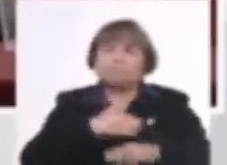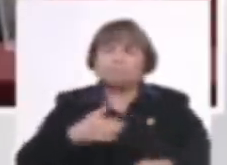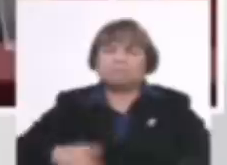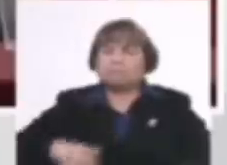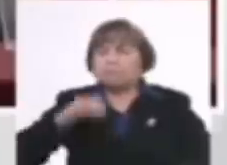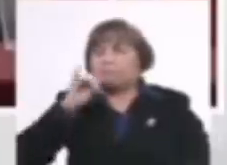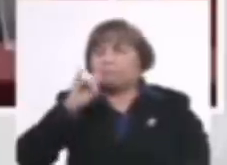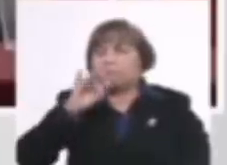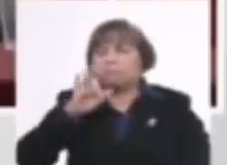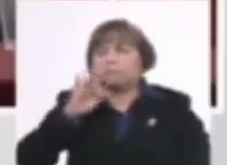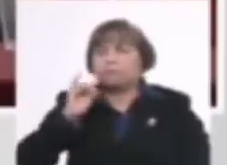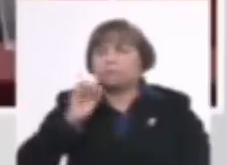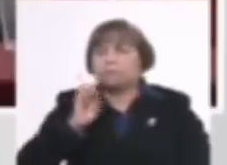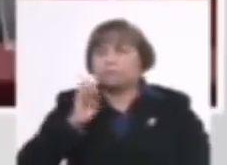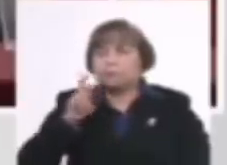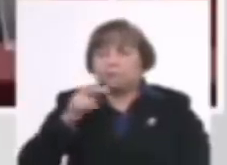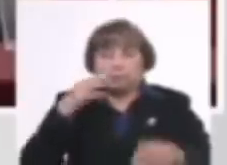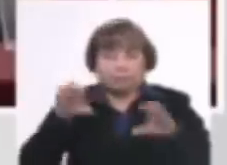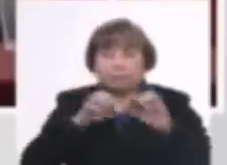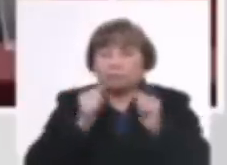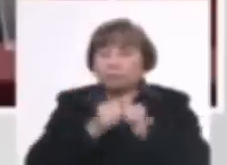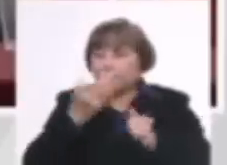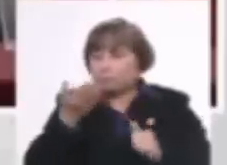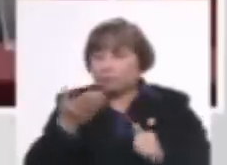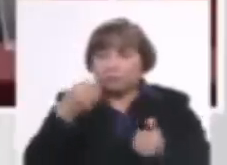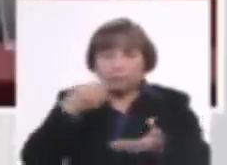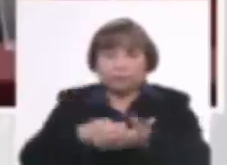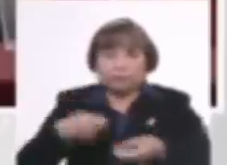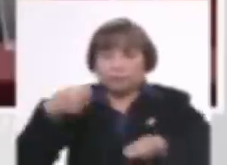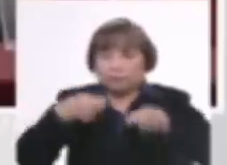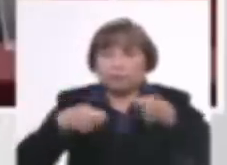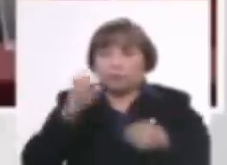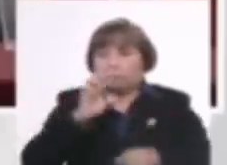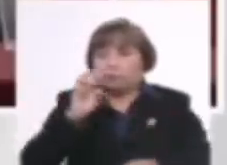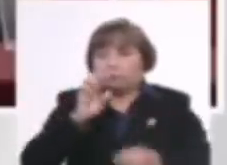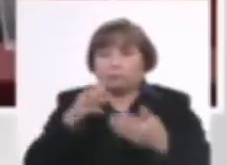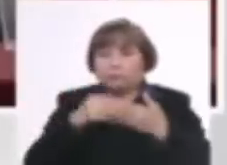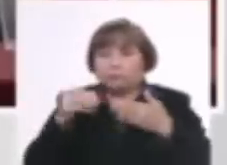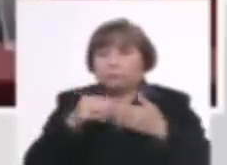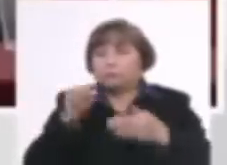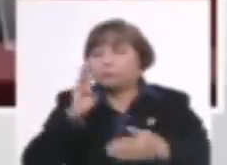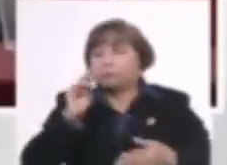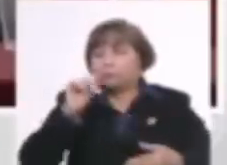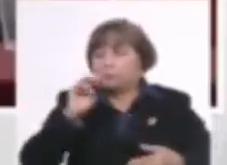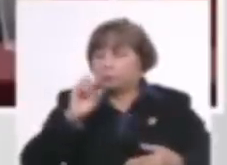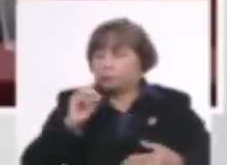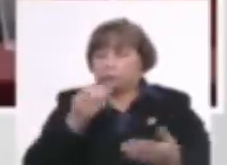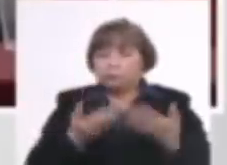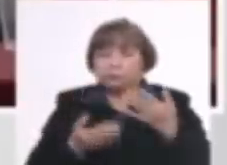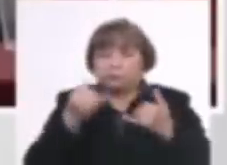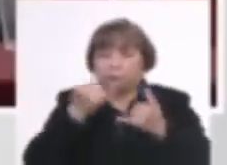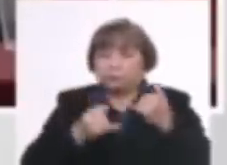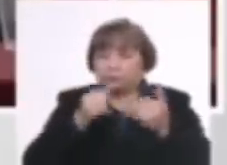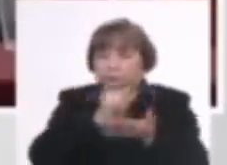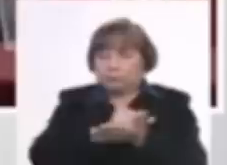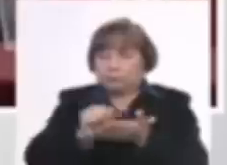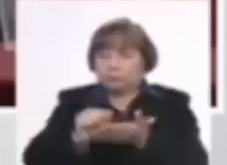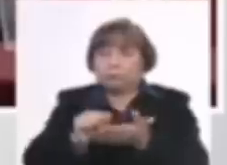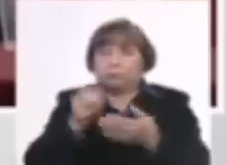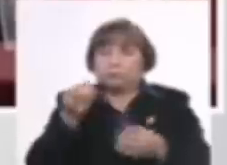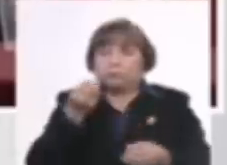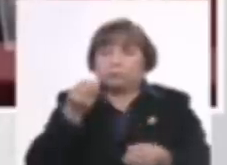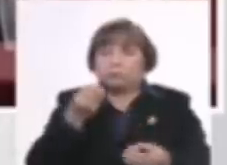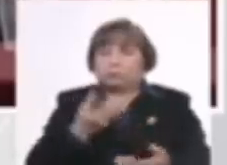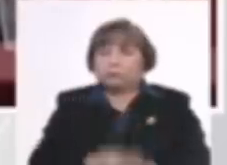la señorita Jennifer ha realizado algún depósito en dólares en algún banco en los últimos meses,